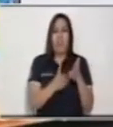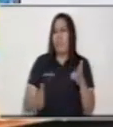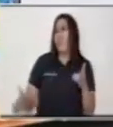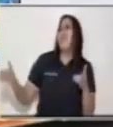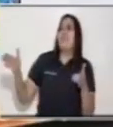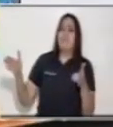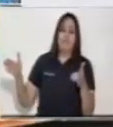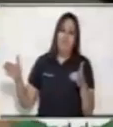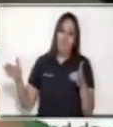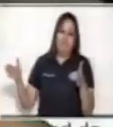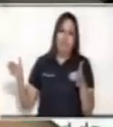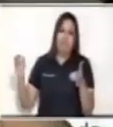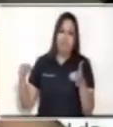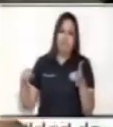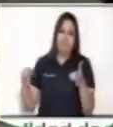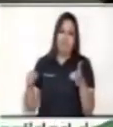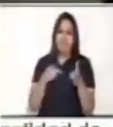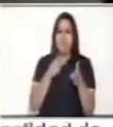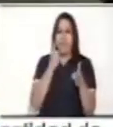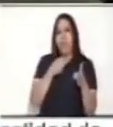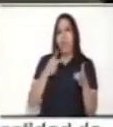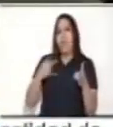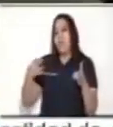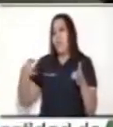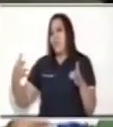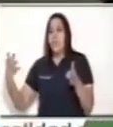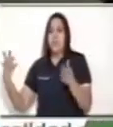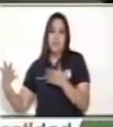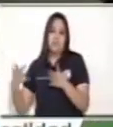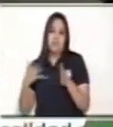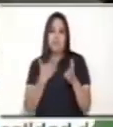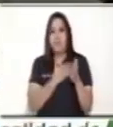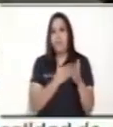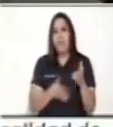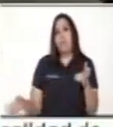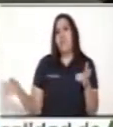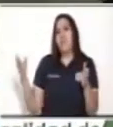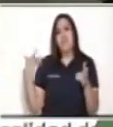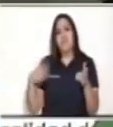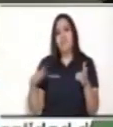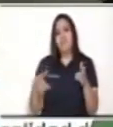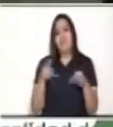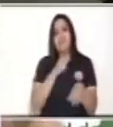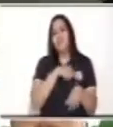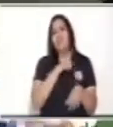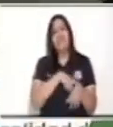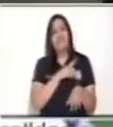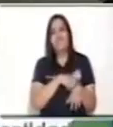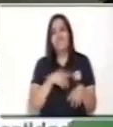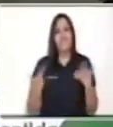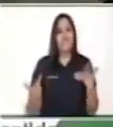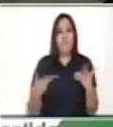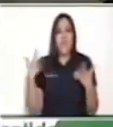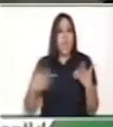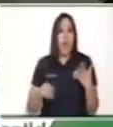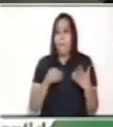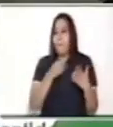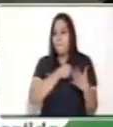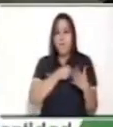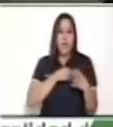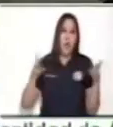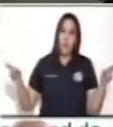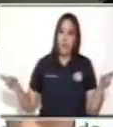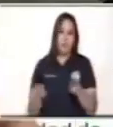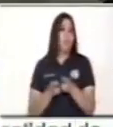crees? 1, 2, 3, 4, 5, 6. Es mucho para escribir. Y es mucho tiempo. Y lo queremos hacer de la manera más